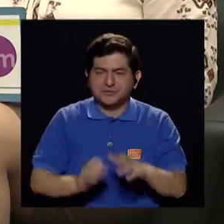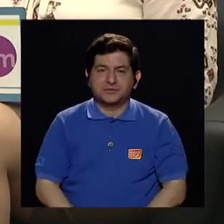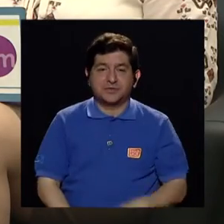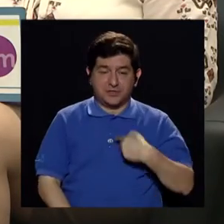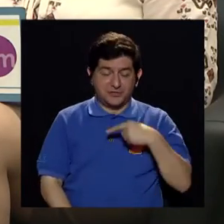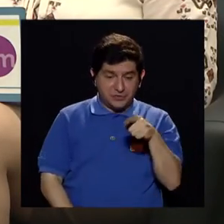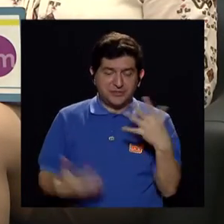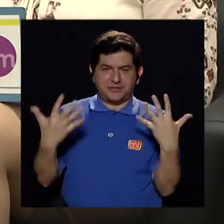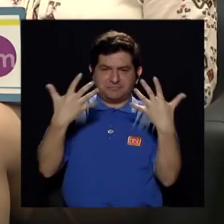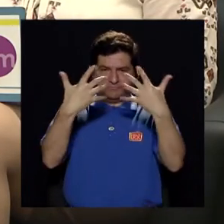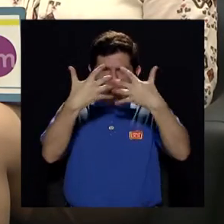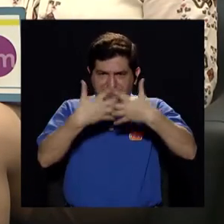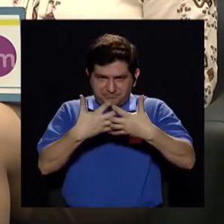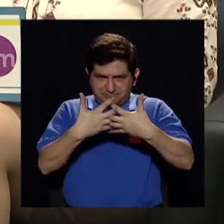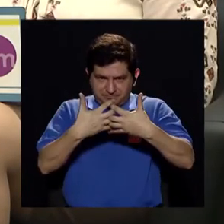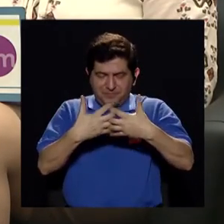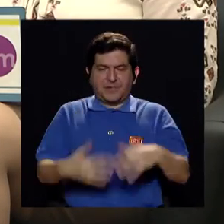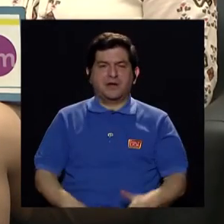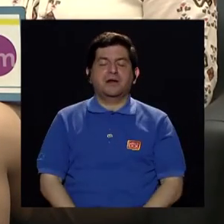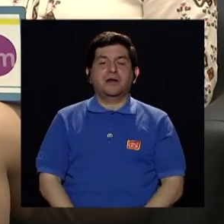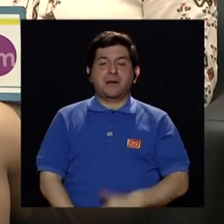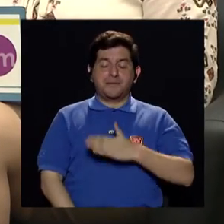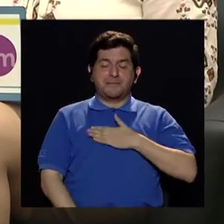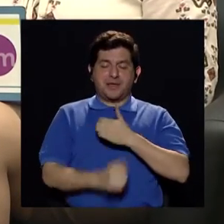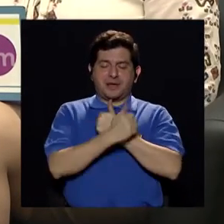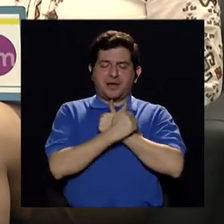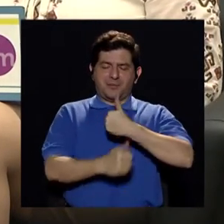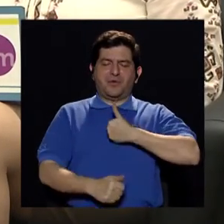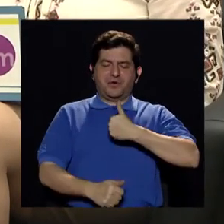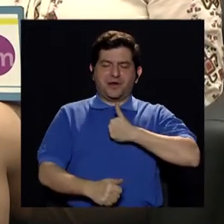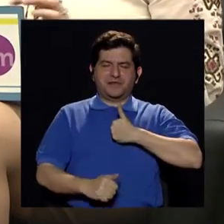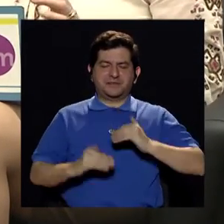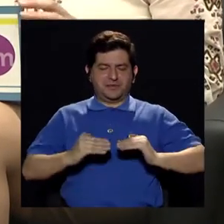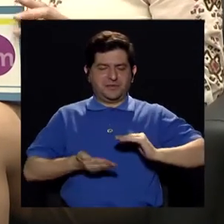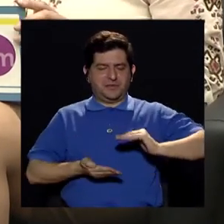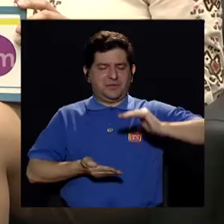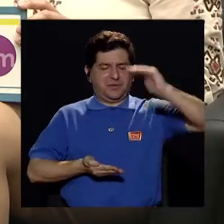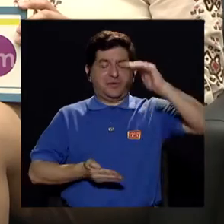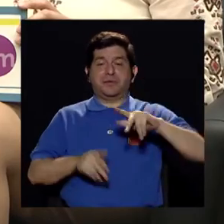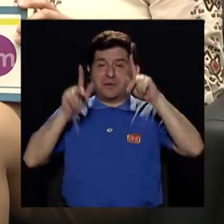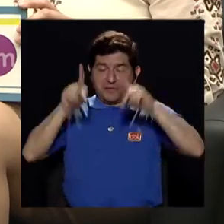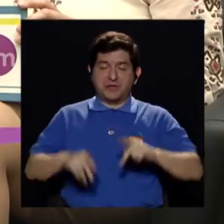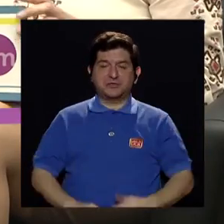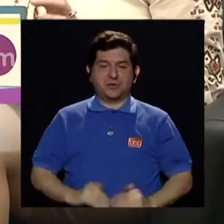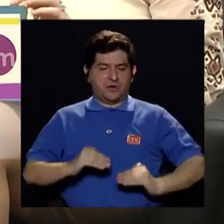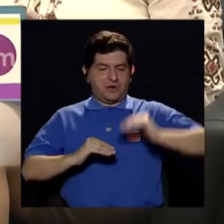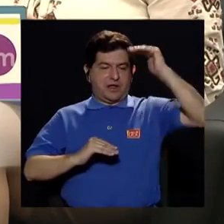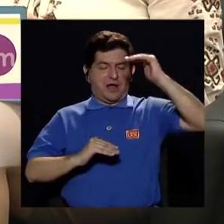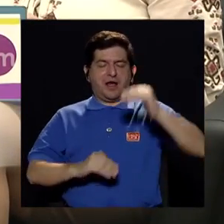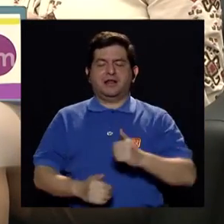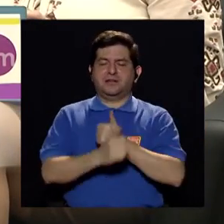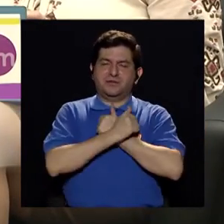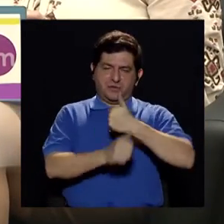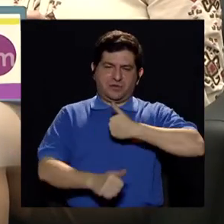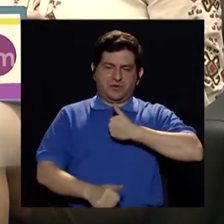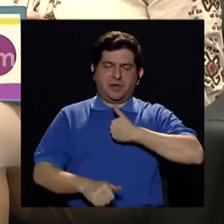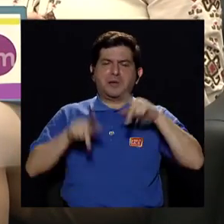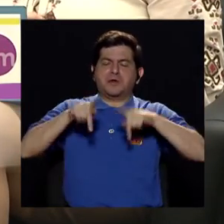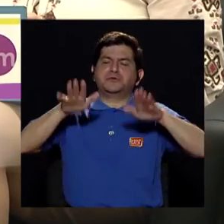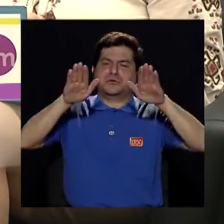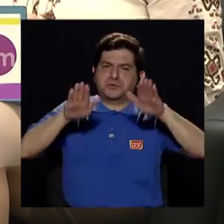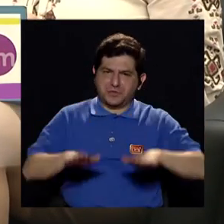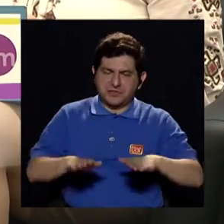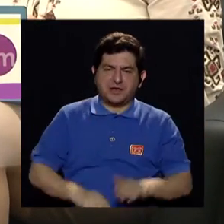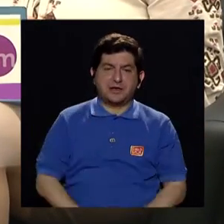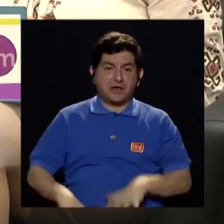tener esa congruencia, empiezo a alimentar mi autoestima. Una persona con alta autoestima es una persona más calmada, es una persona